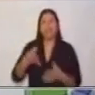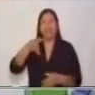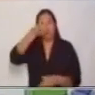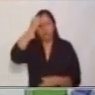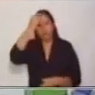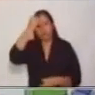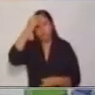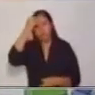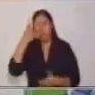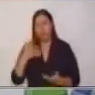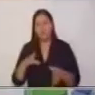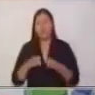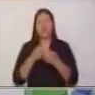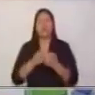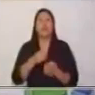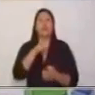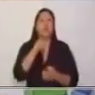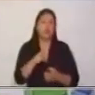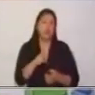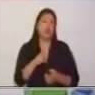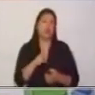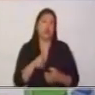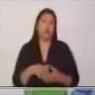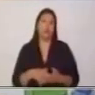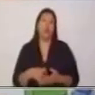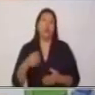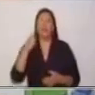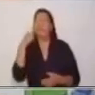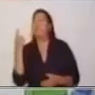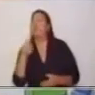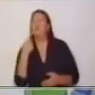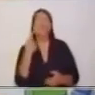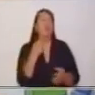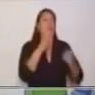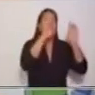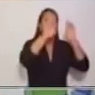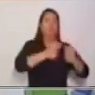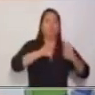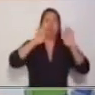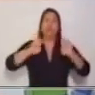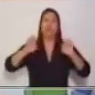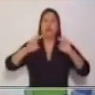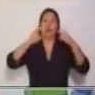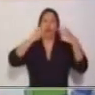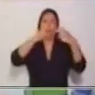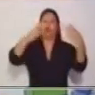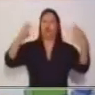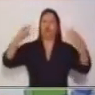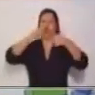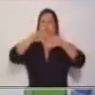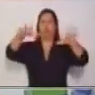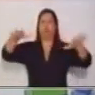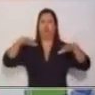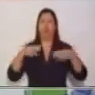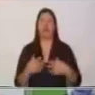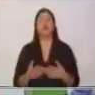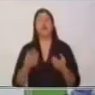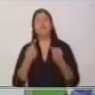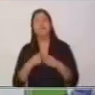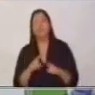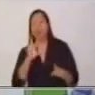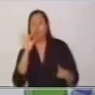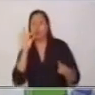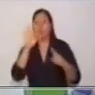conocimiento busca un público y ese público es amplio. Hay público especializado, por ejemplo, si trabajas